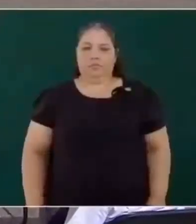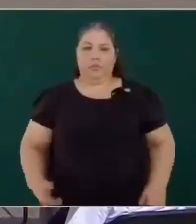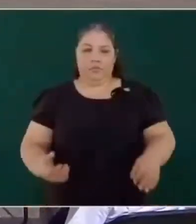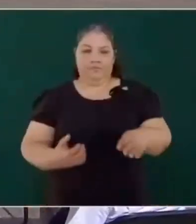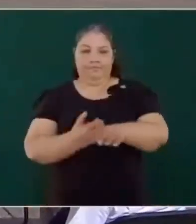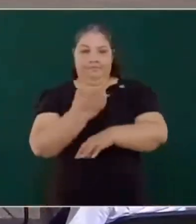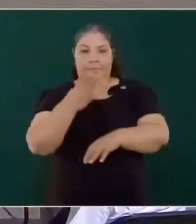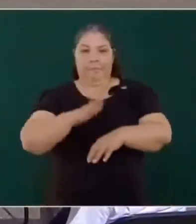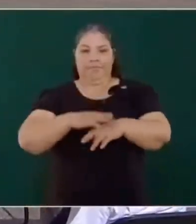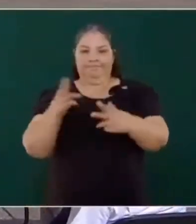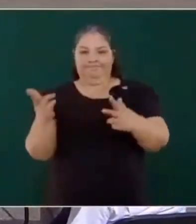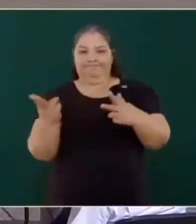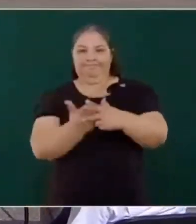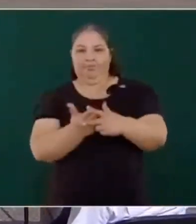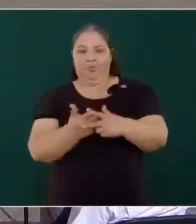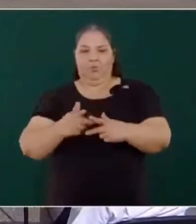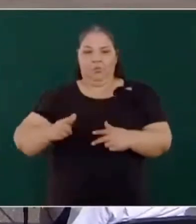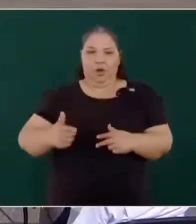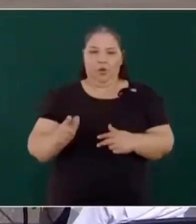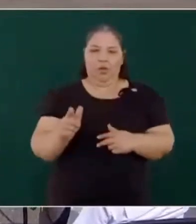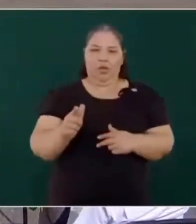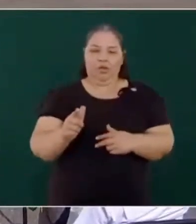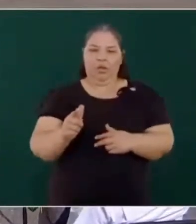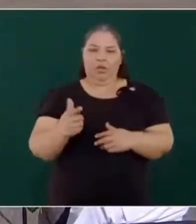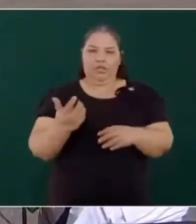Guanajuato, Estado de México.